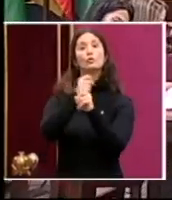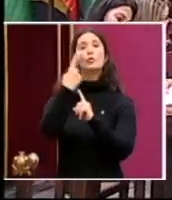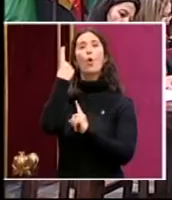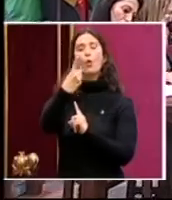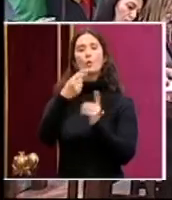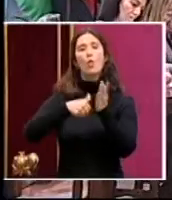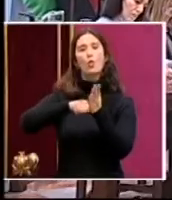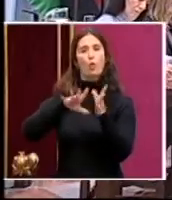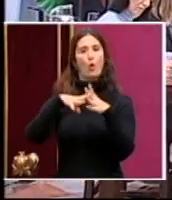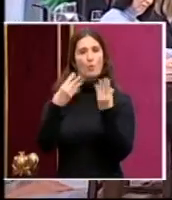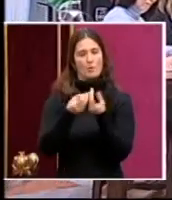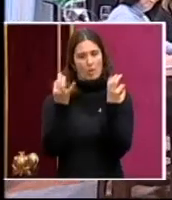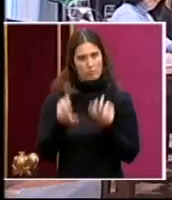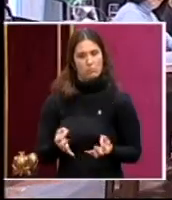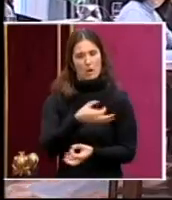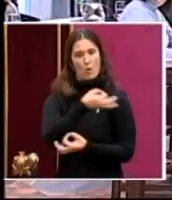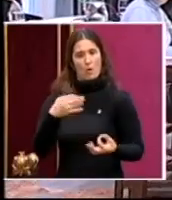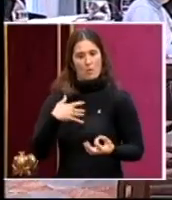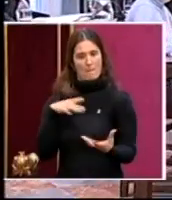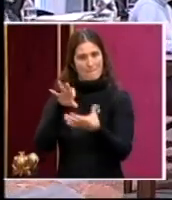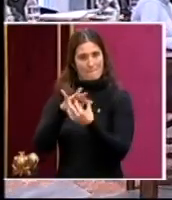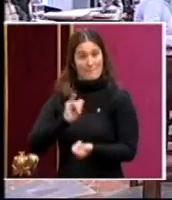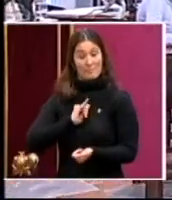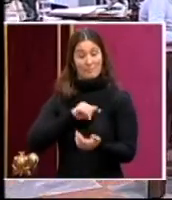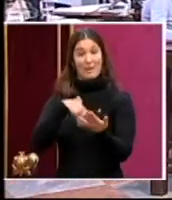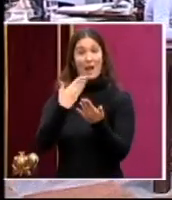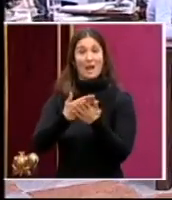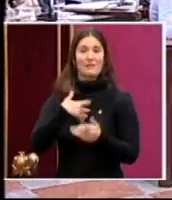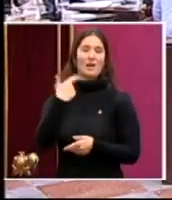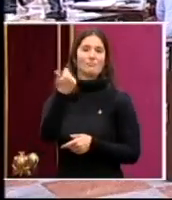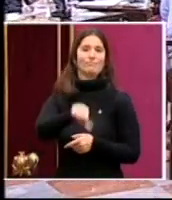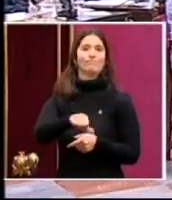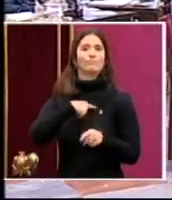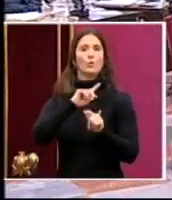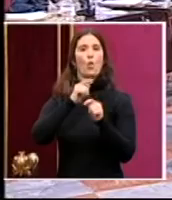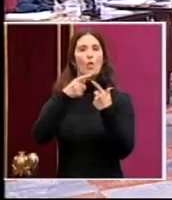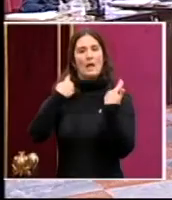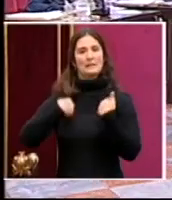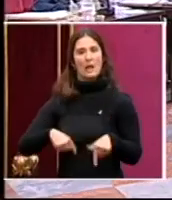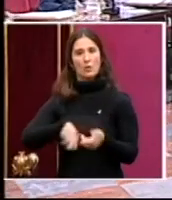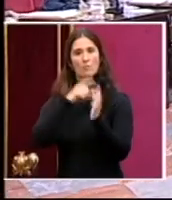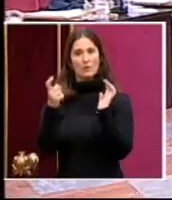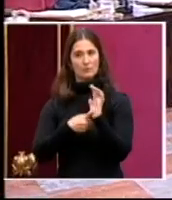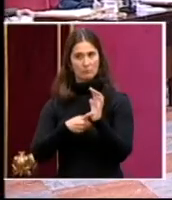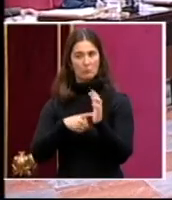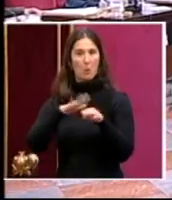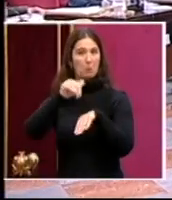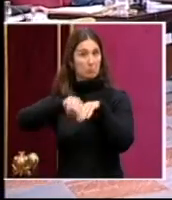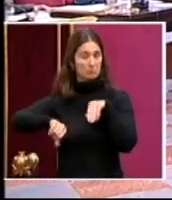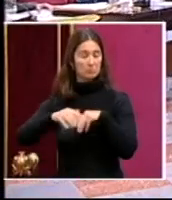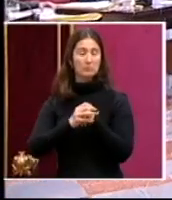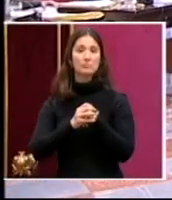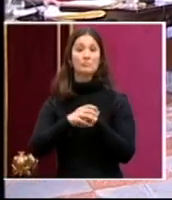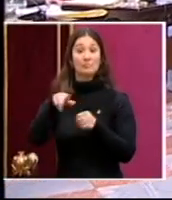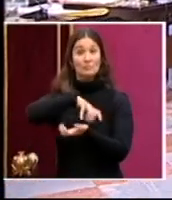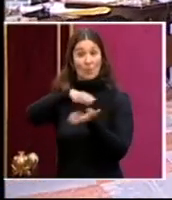una documentación legal acorde a ella, hasta la denegación del derecho a la salud integral o el acoso policial. Toda